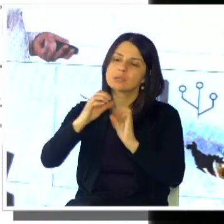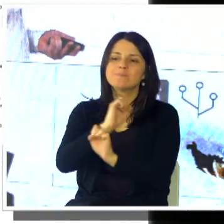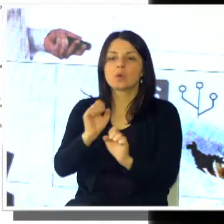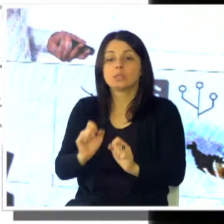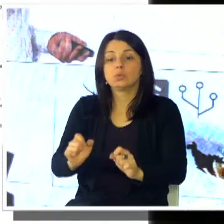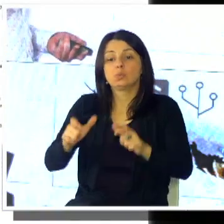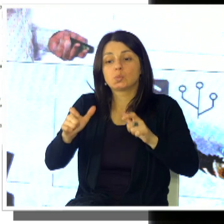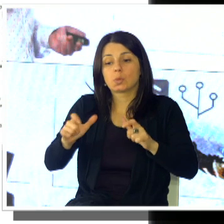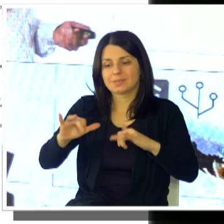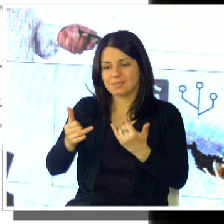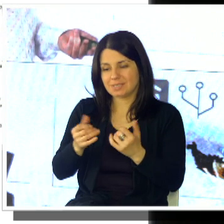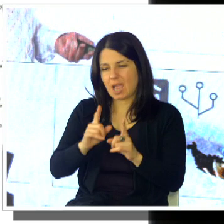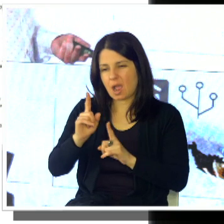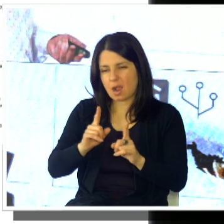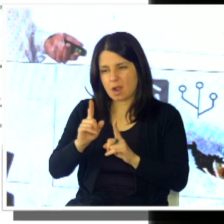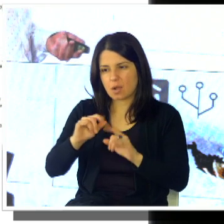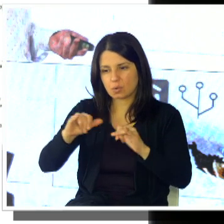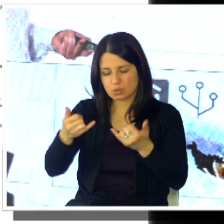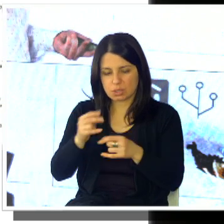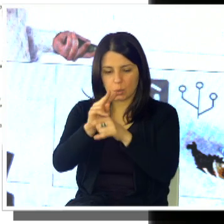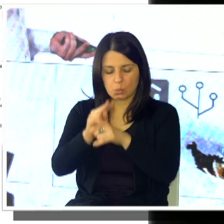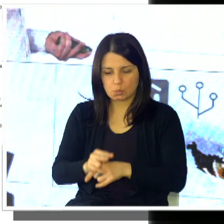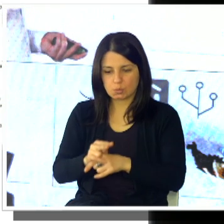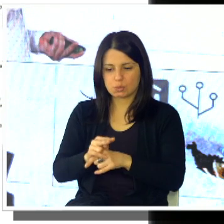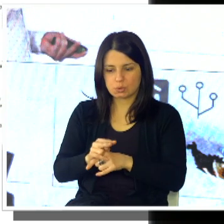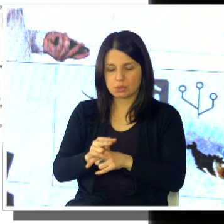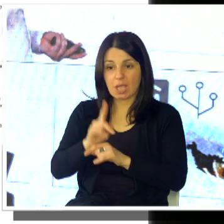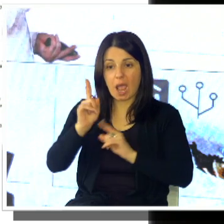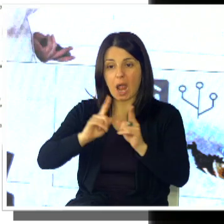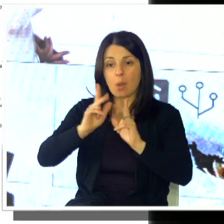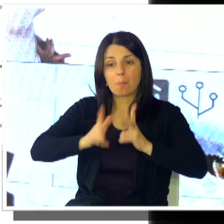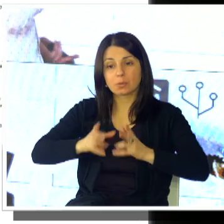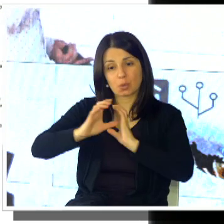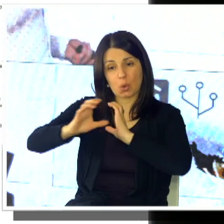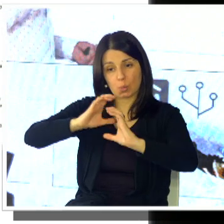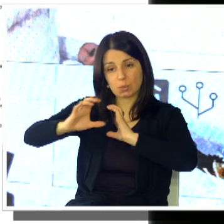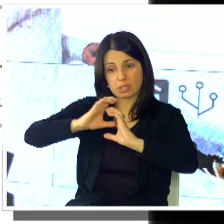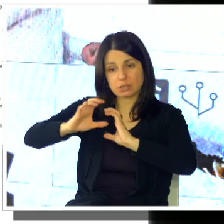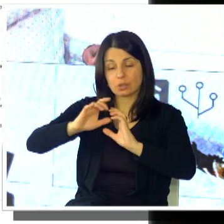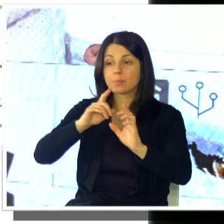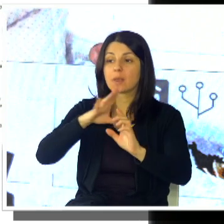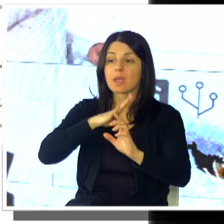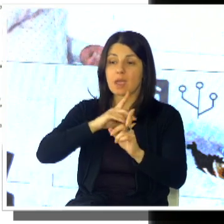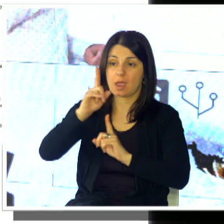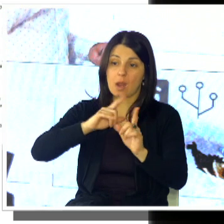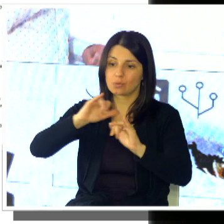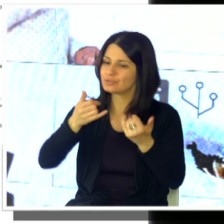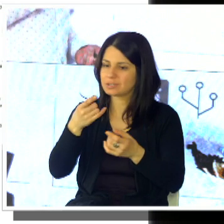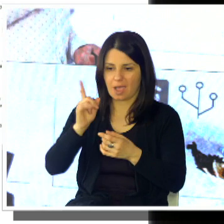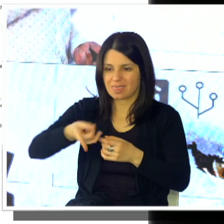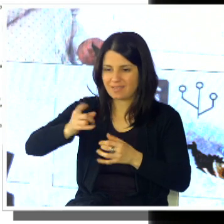tener alguna, ya utiliza alguno de los protocolos de comunicación para los cuales hay IoT Agent